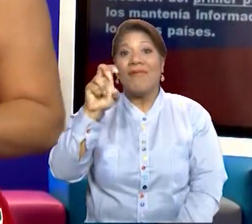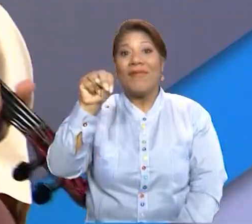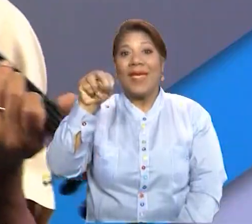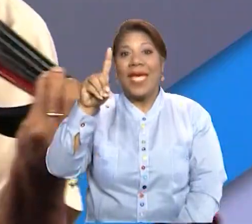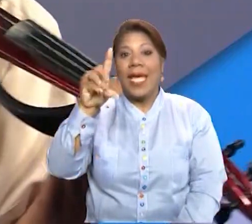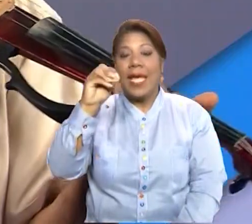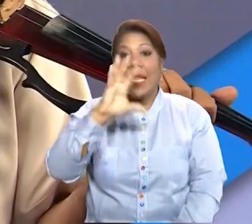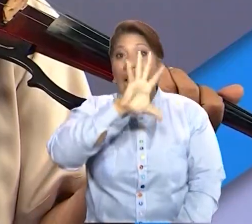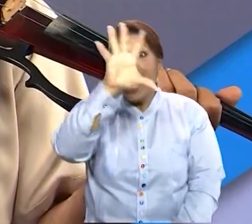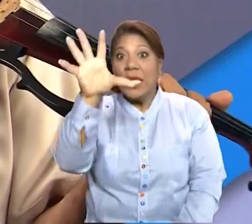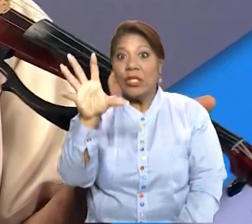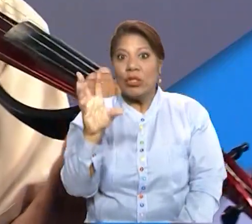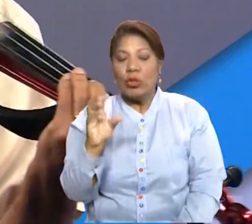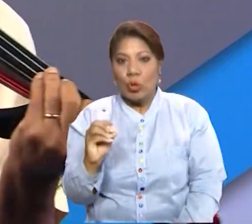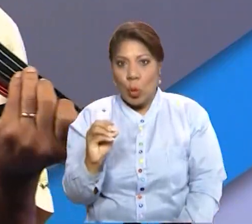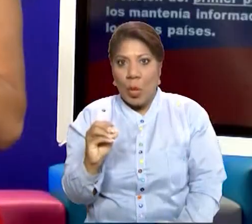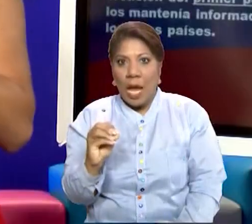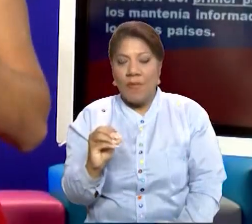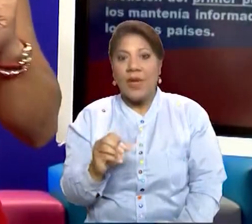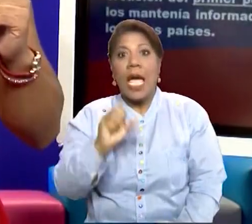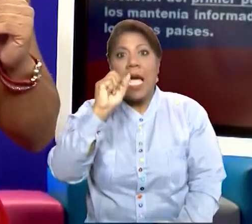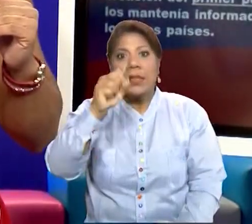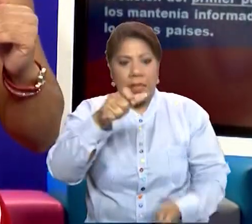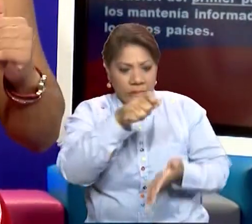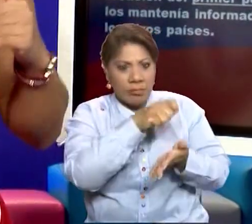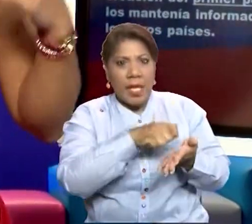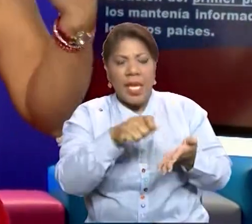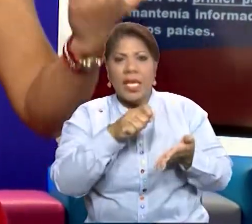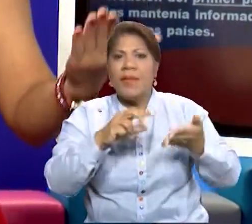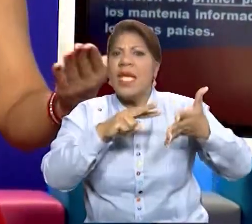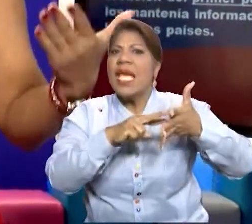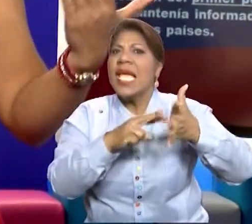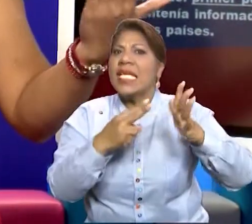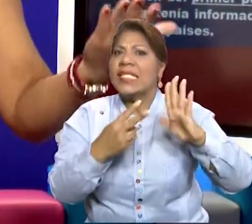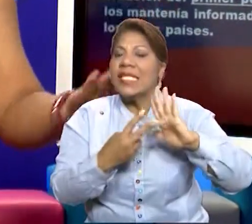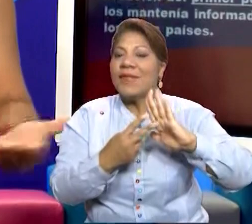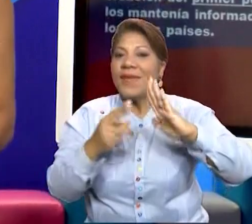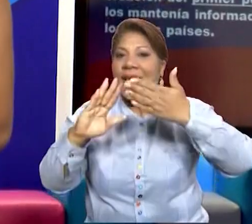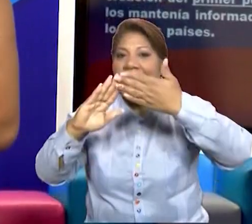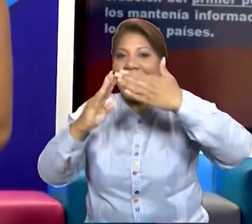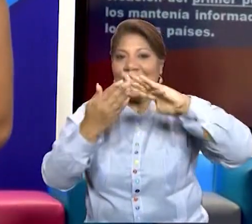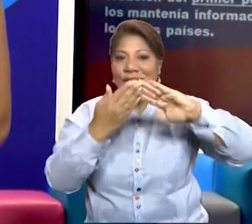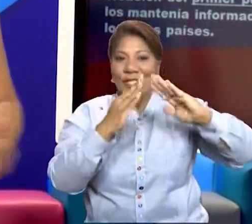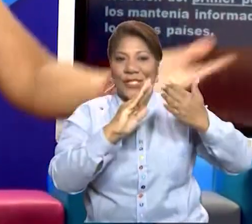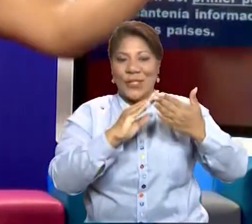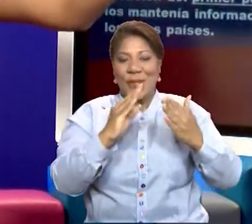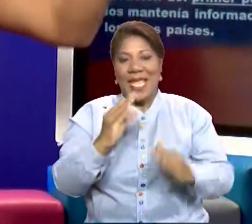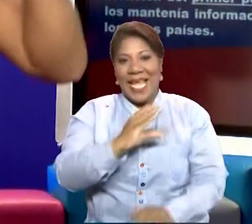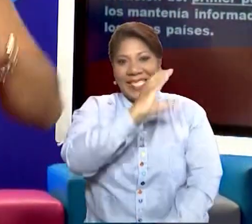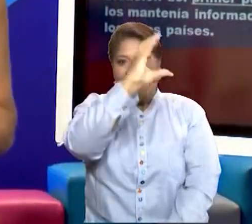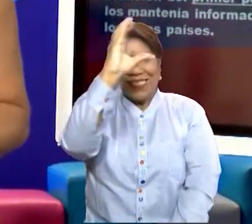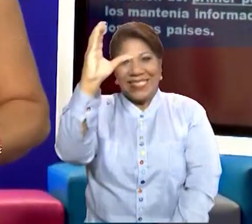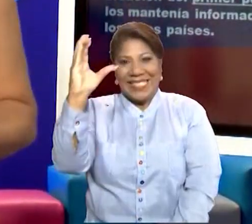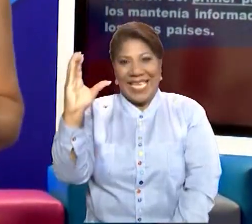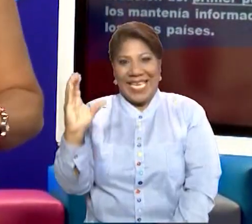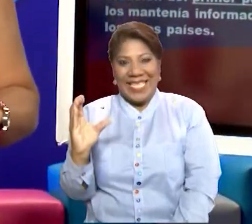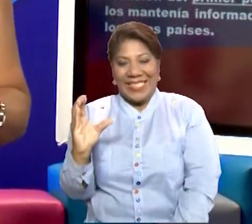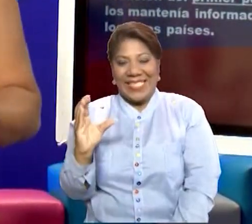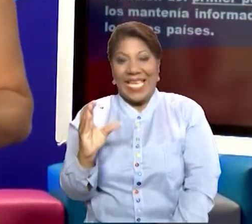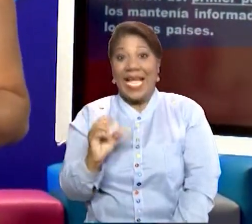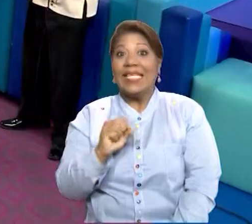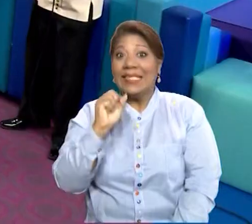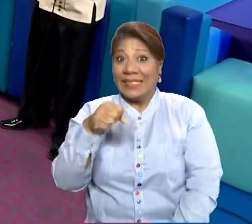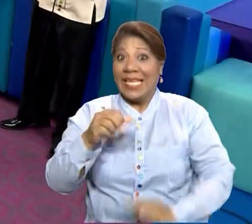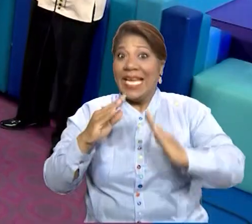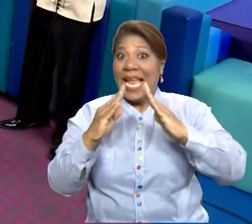en Sudáfrica, y su letra quiere decir casa celestial. A ver, Colaquito, saluda a los niños.